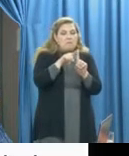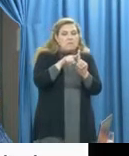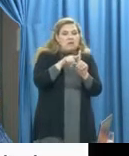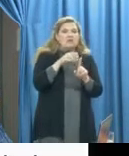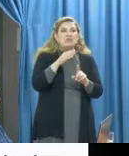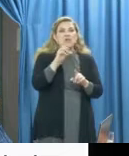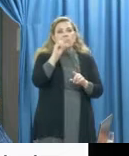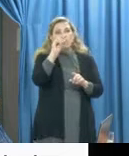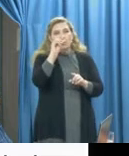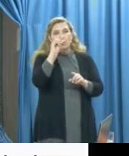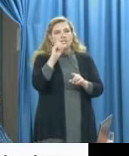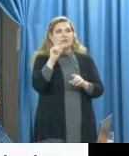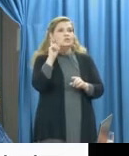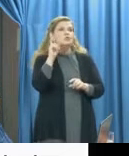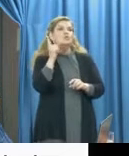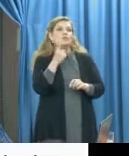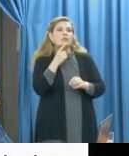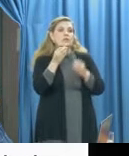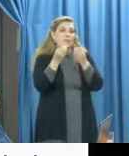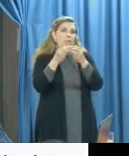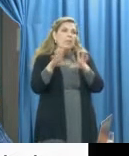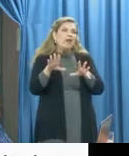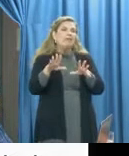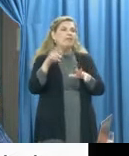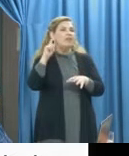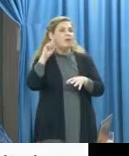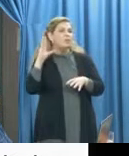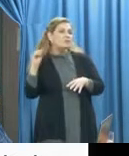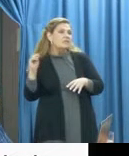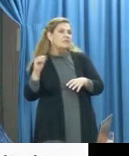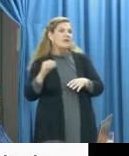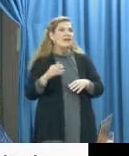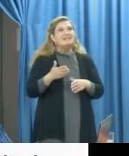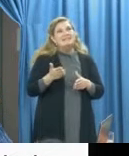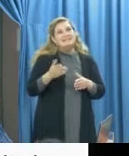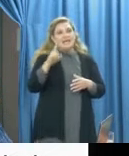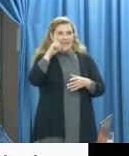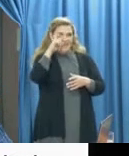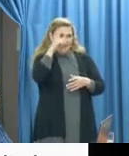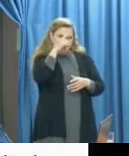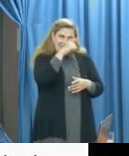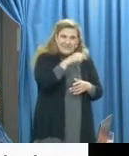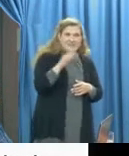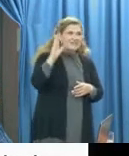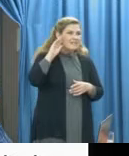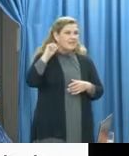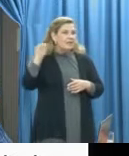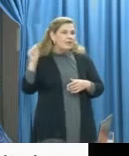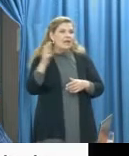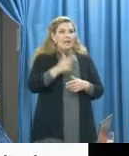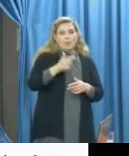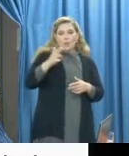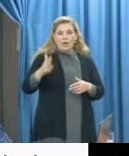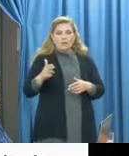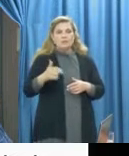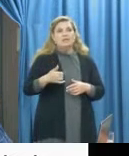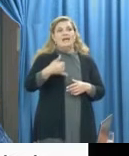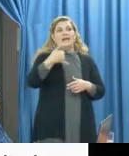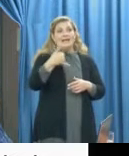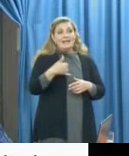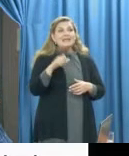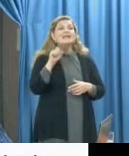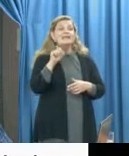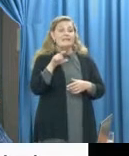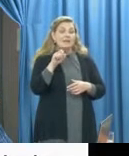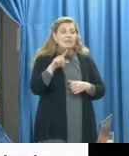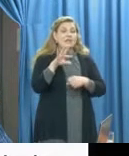Entonces tenemos sordera, pérdida auditiva, deficiencia auditiva, hipoacusia, y